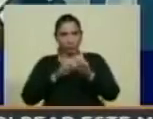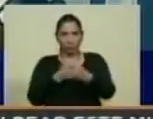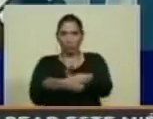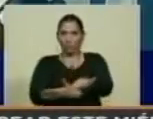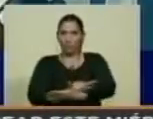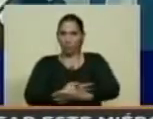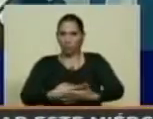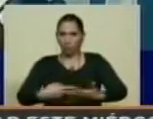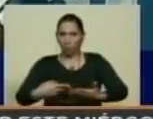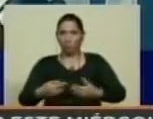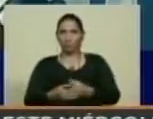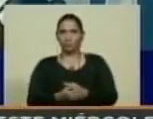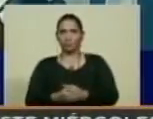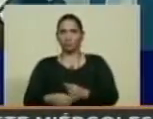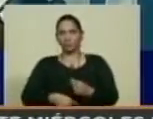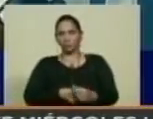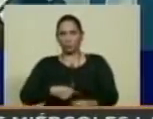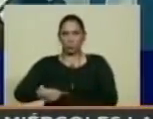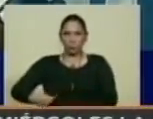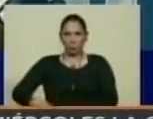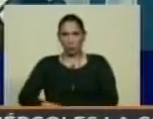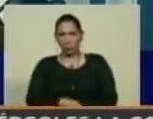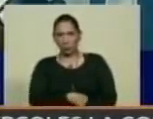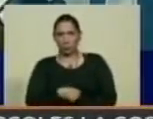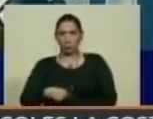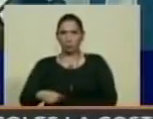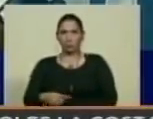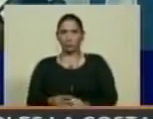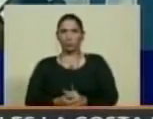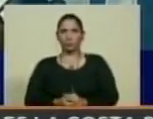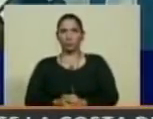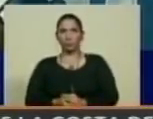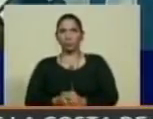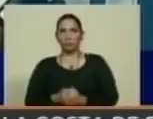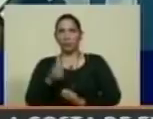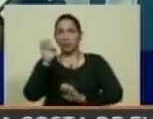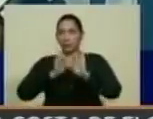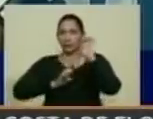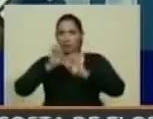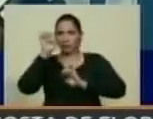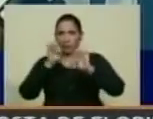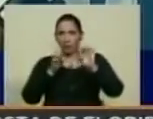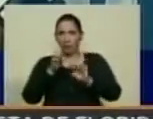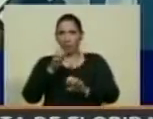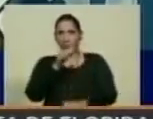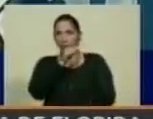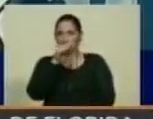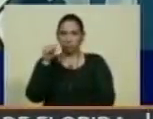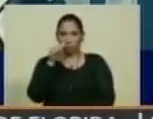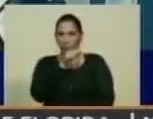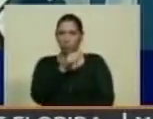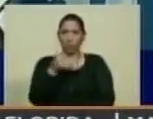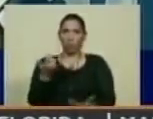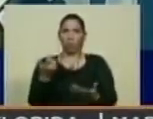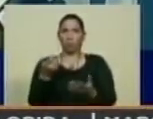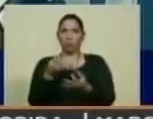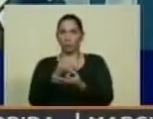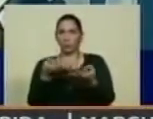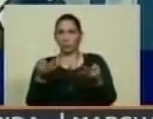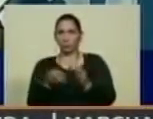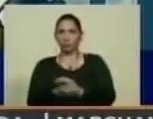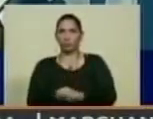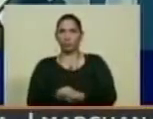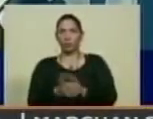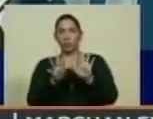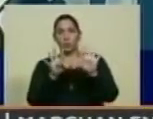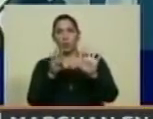y del contenido gástrico del occiso, a fin de efectuarse el examen toxicológico correspondiente. Adicionalmente, el 9 de